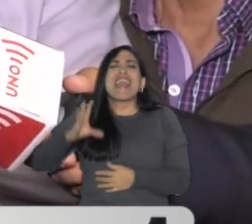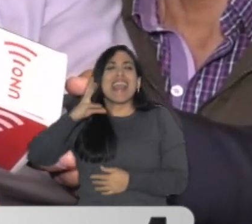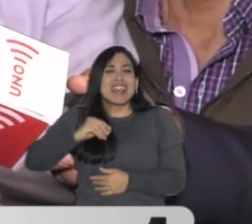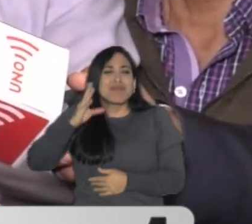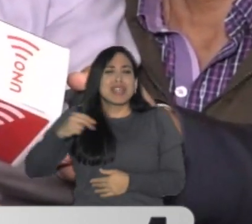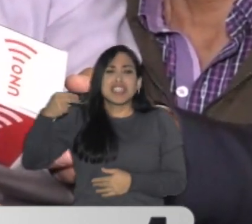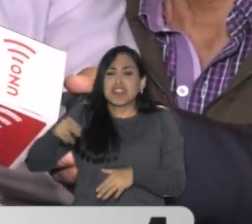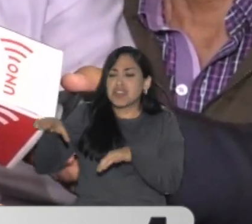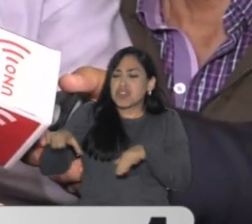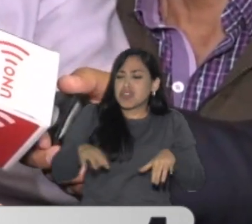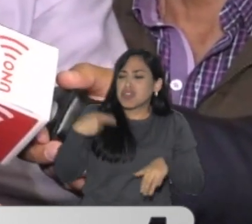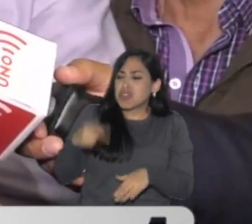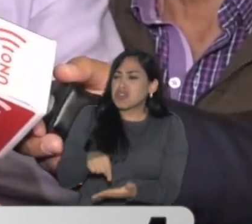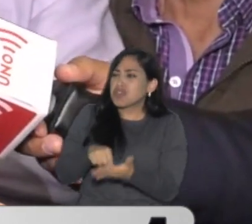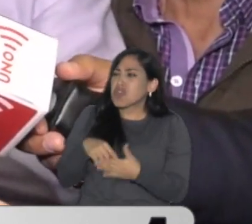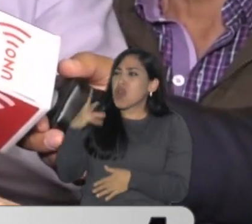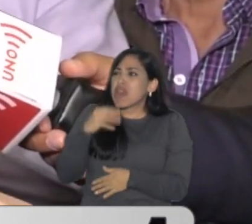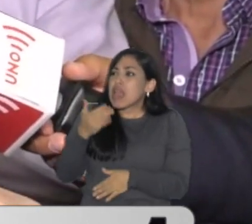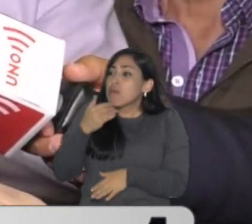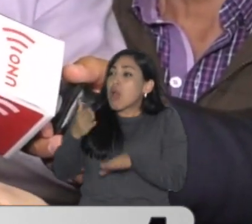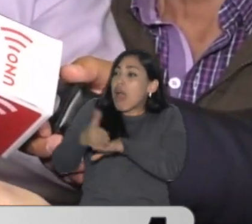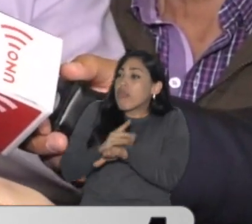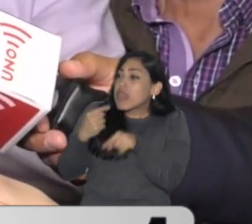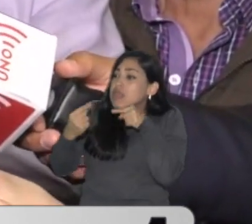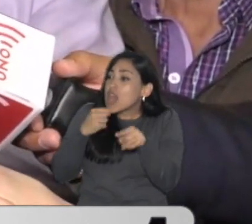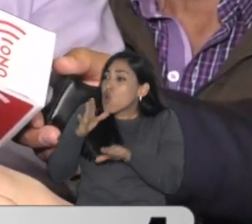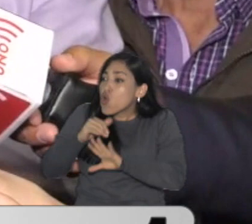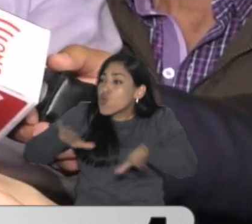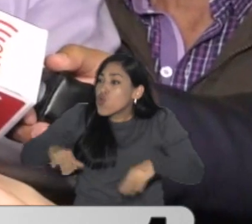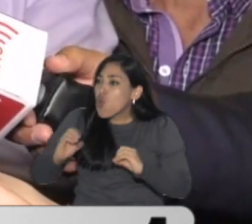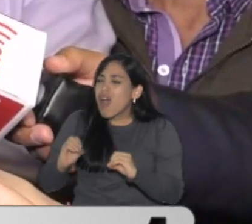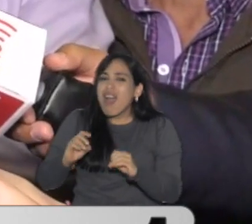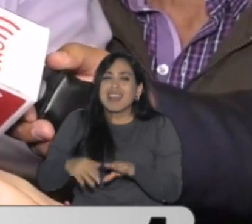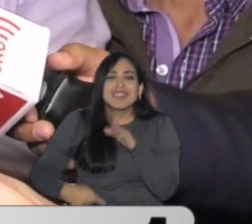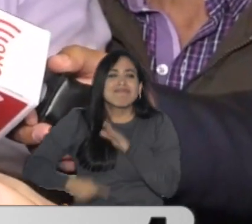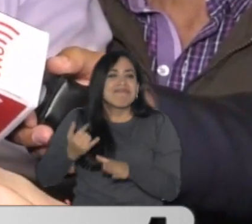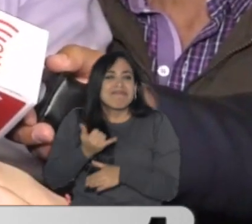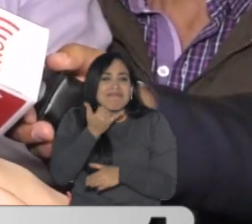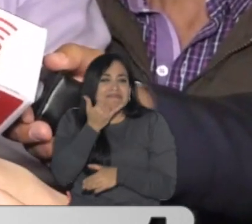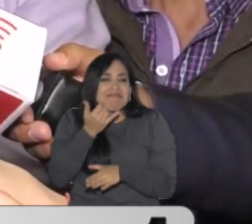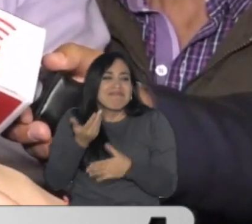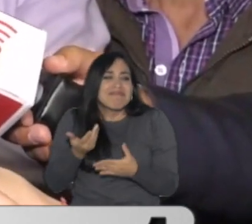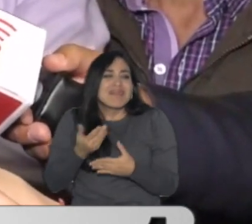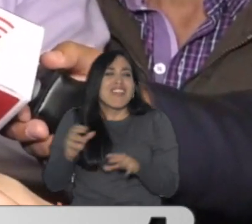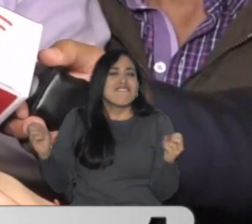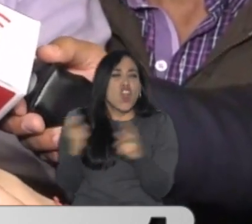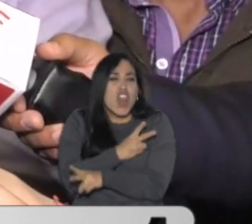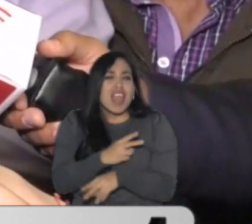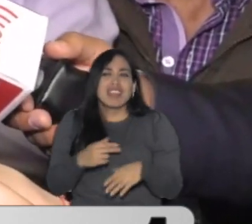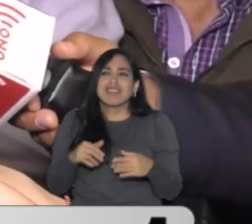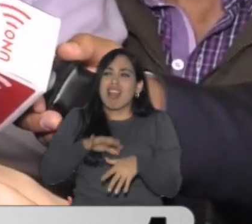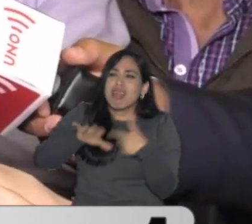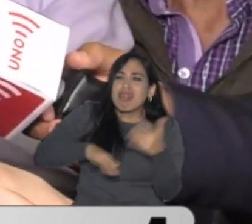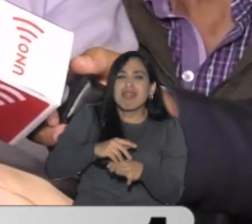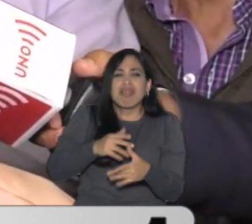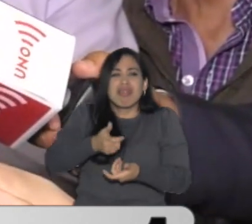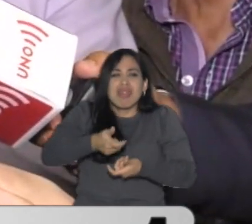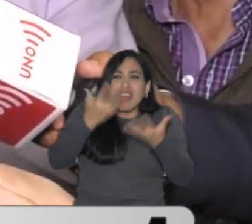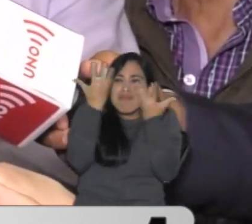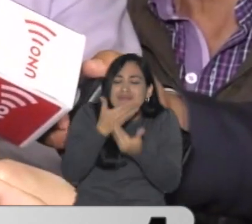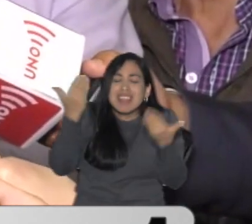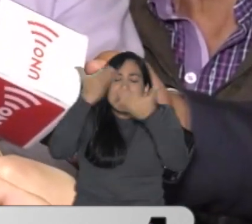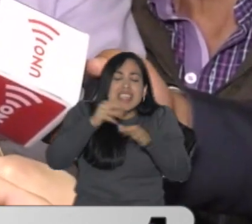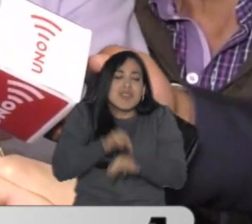experiencia histórica de cuando no hemos colocado el diálogo, lo que hay imperado es la violencia, el conflicto armado, el